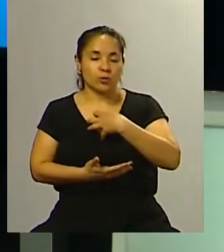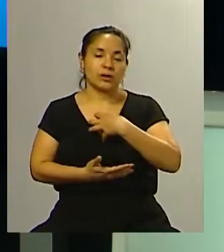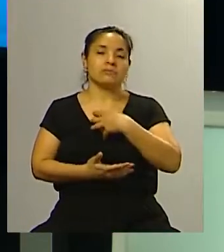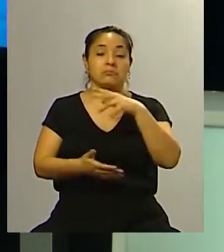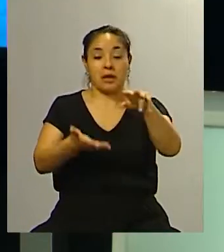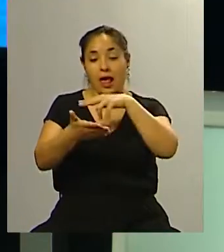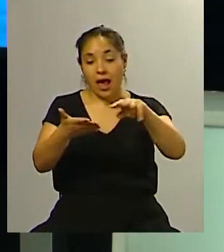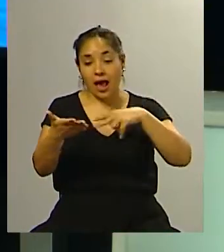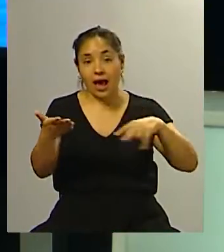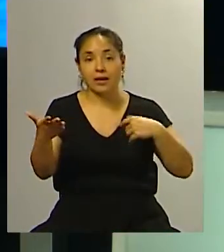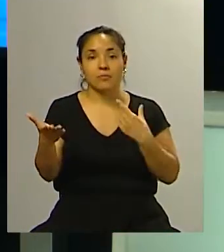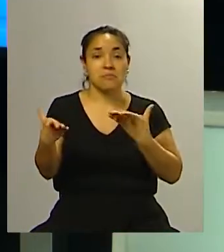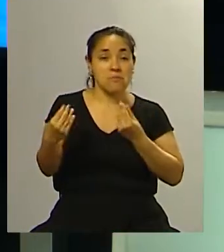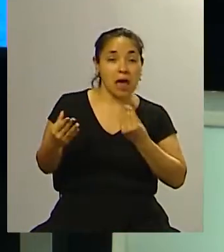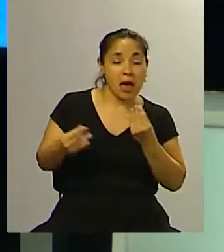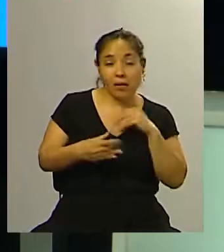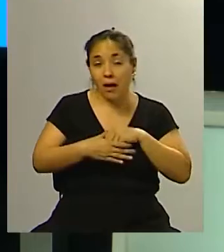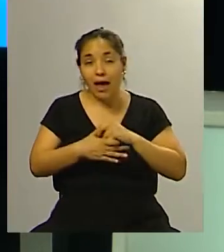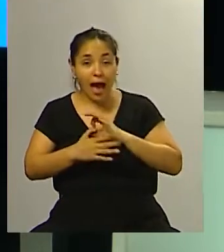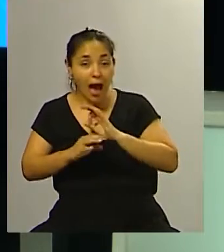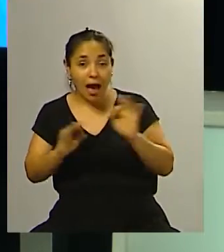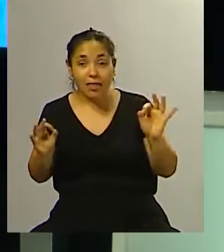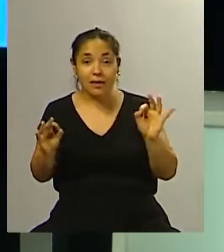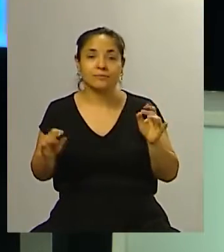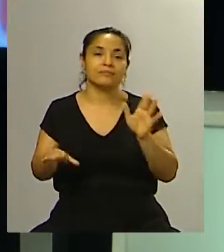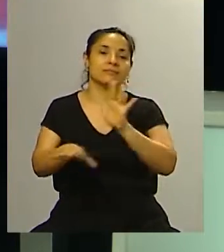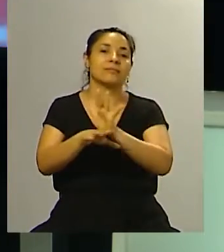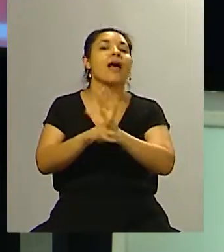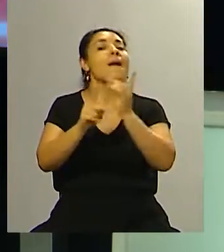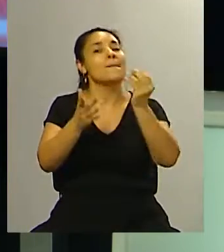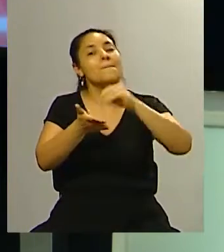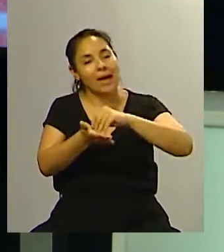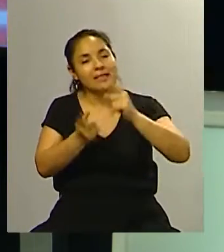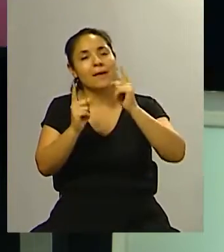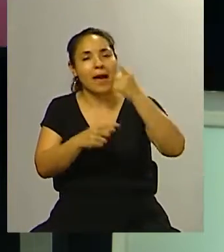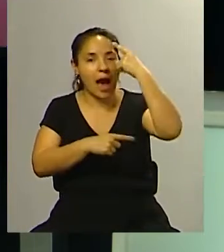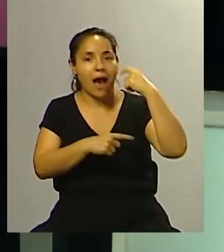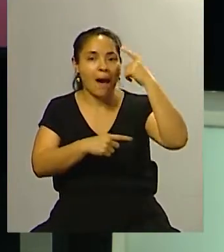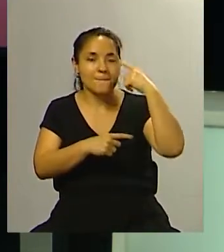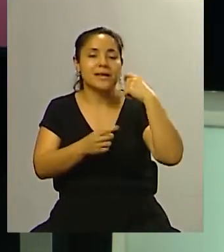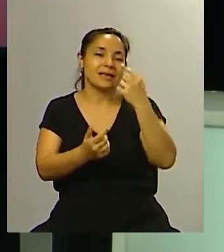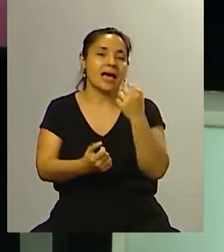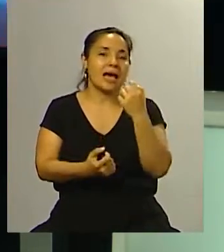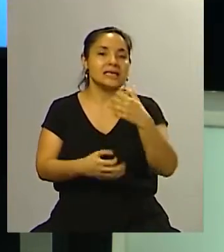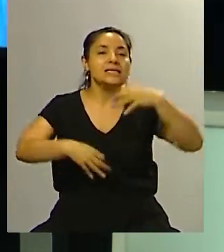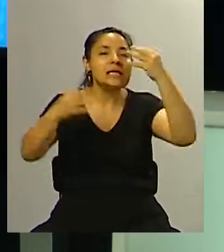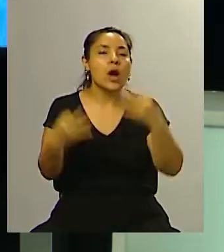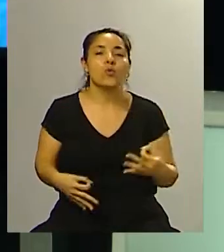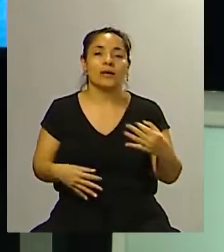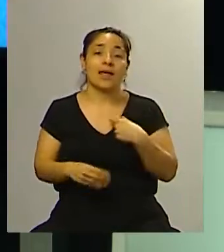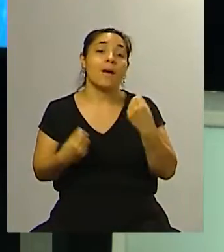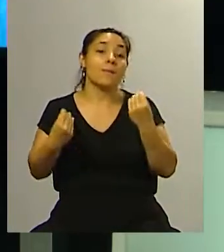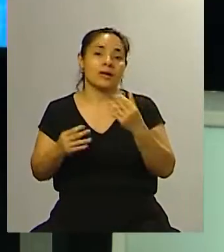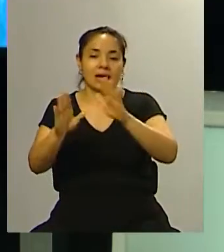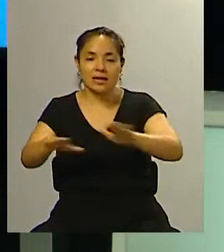sin ningún temor, exacto, de alguna manera me está formando también para tener un poco más de seguridad, porque los chicos por ahí el tema de